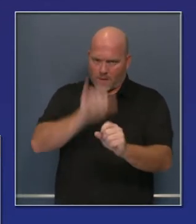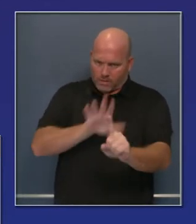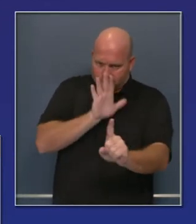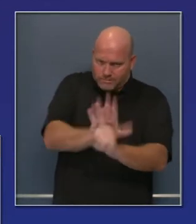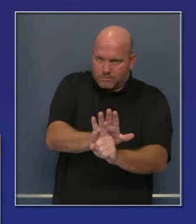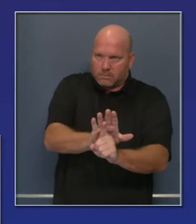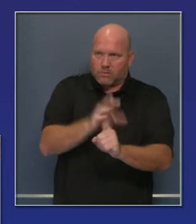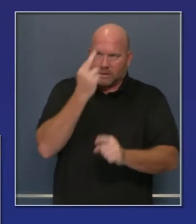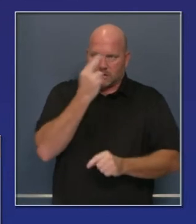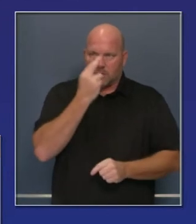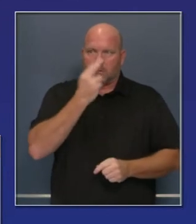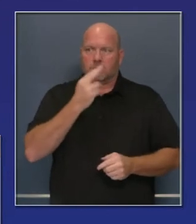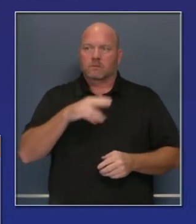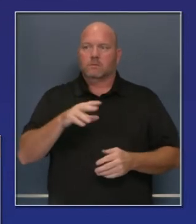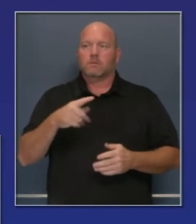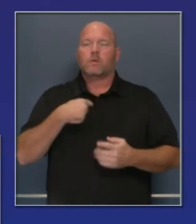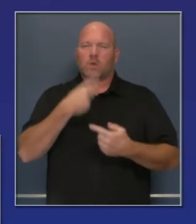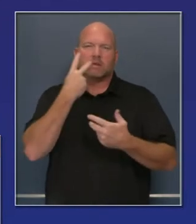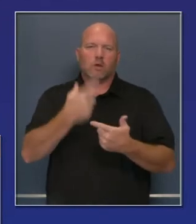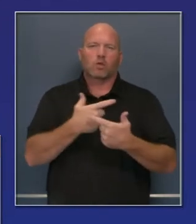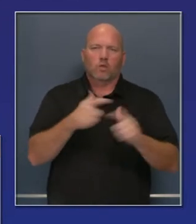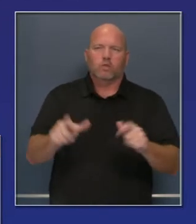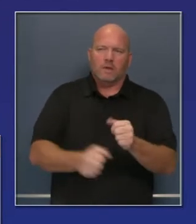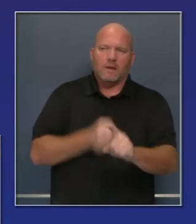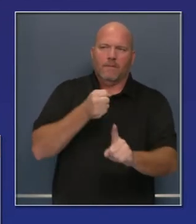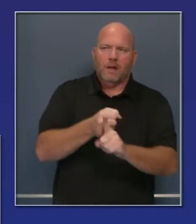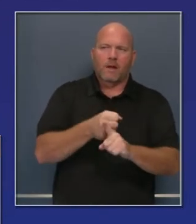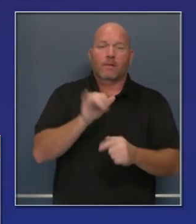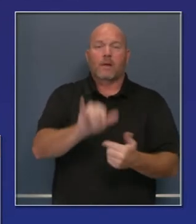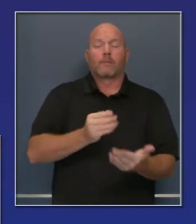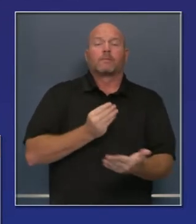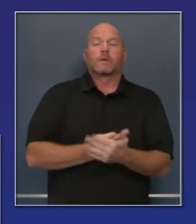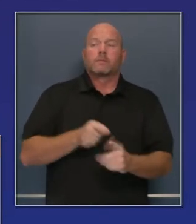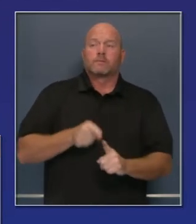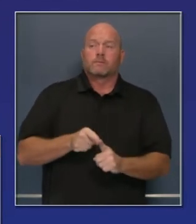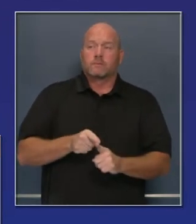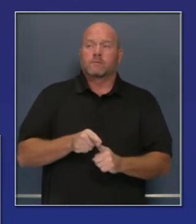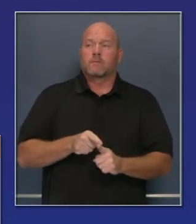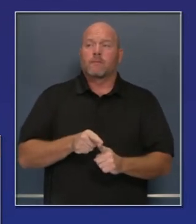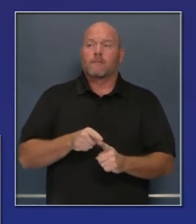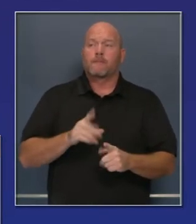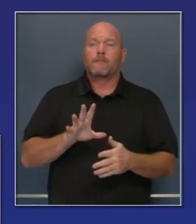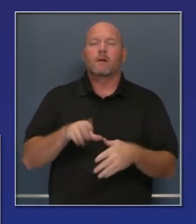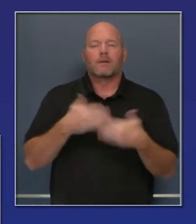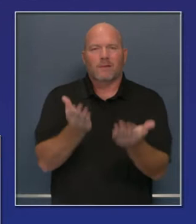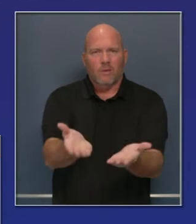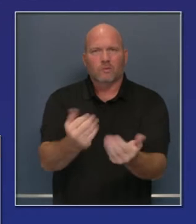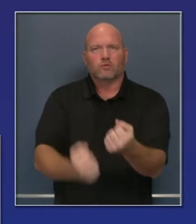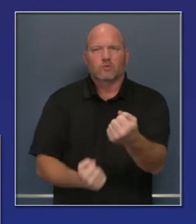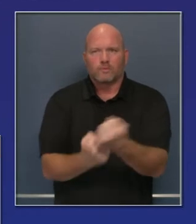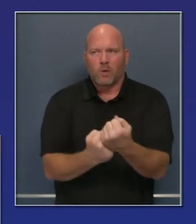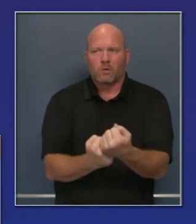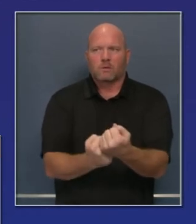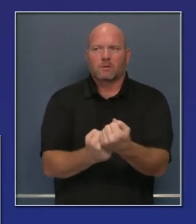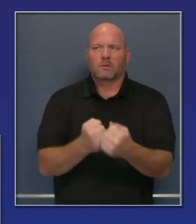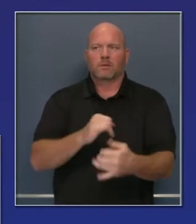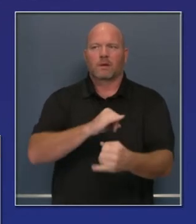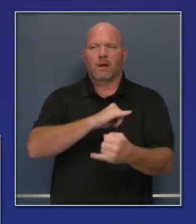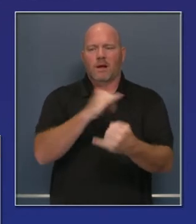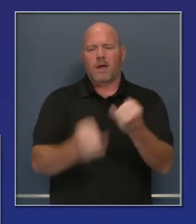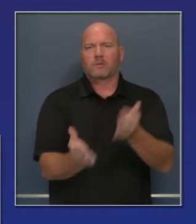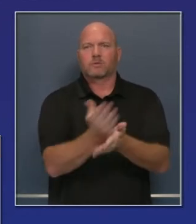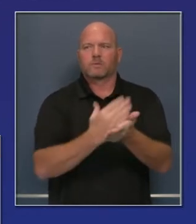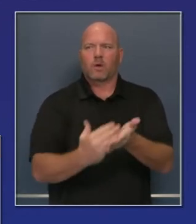hemos visto un impacto desproporcionado por COVID-19. Esos dólares están ahí en parte para apoyar la última